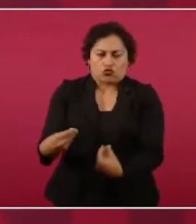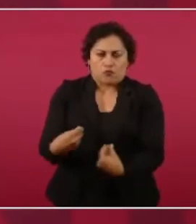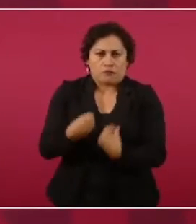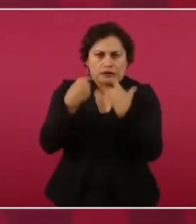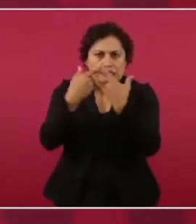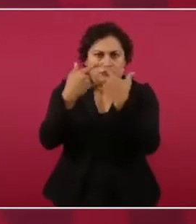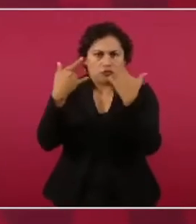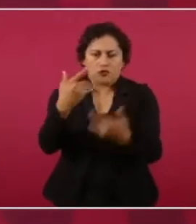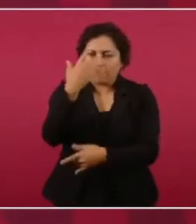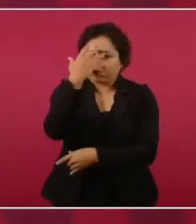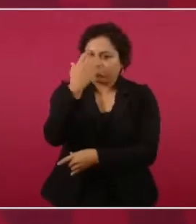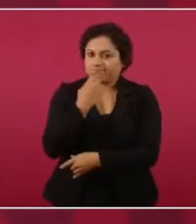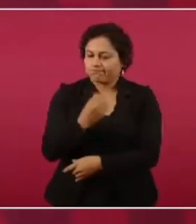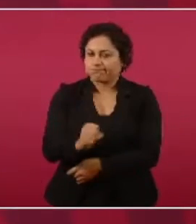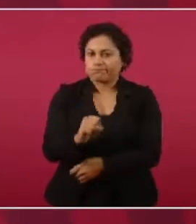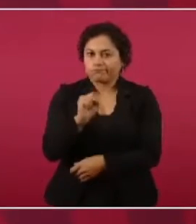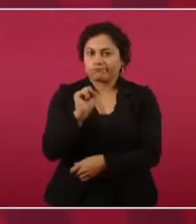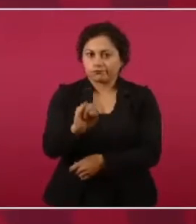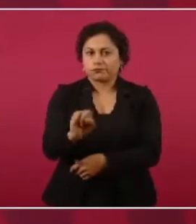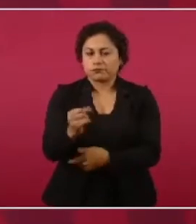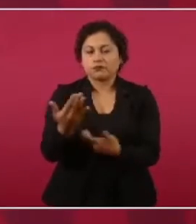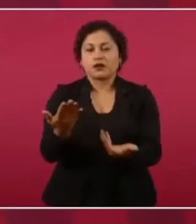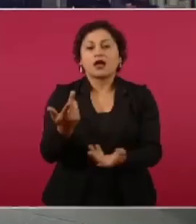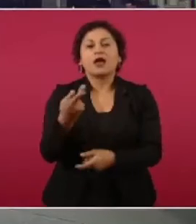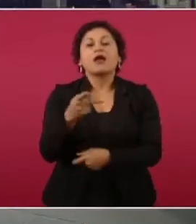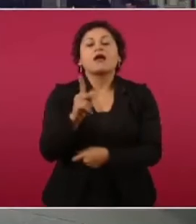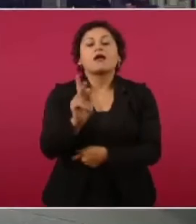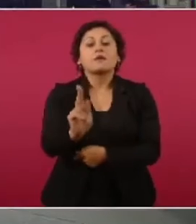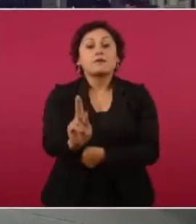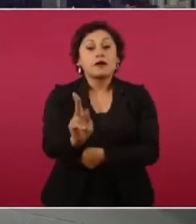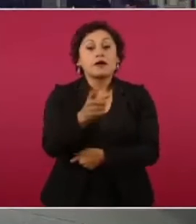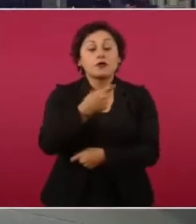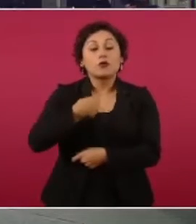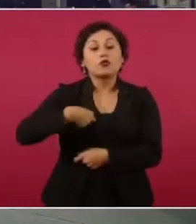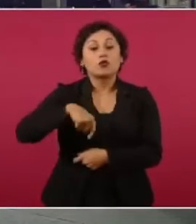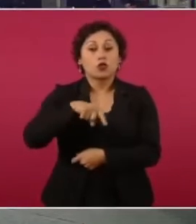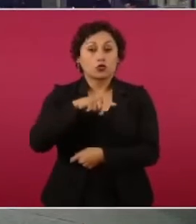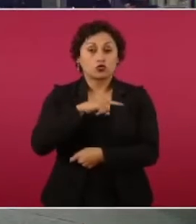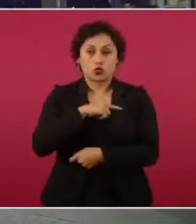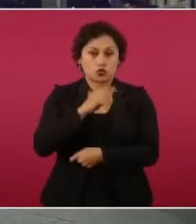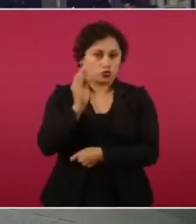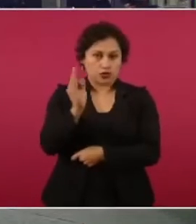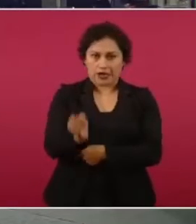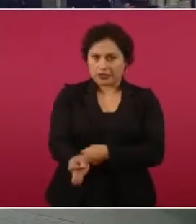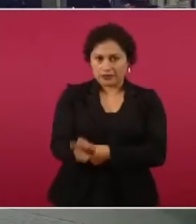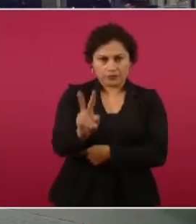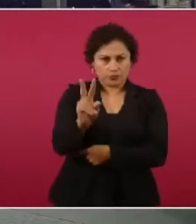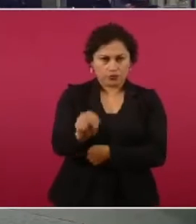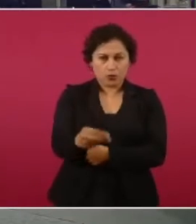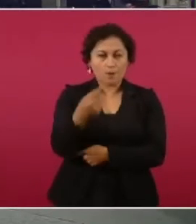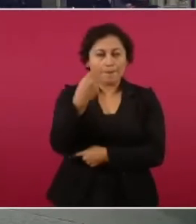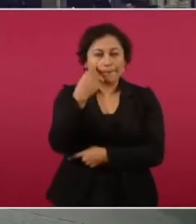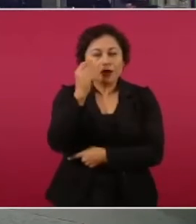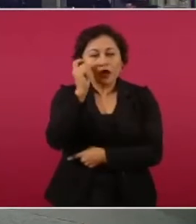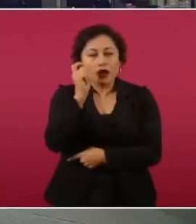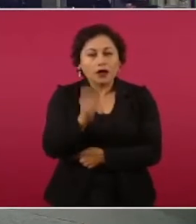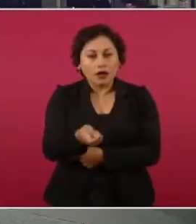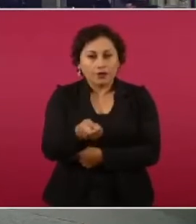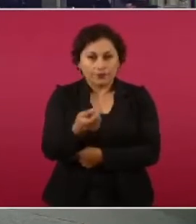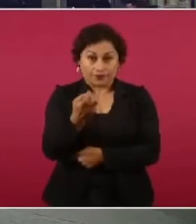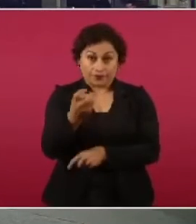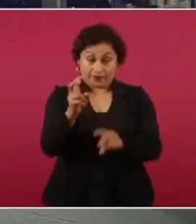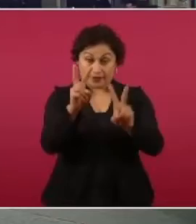Lo que no aceptamos es que estos asuntos